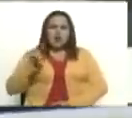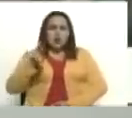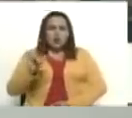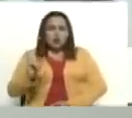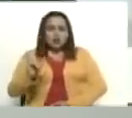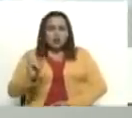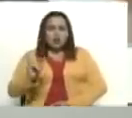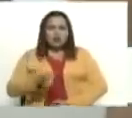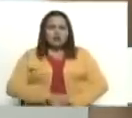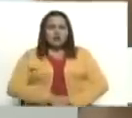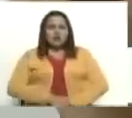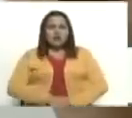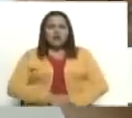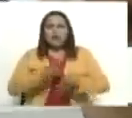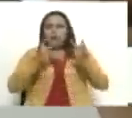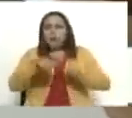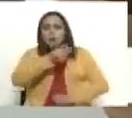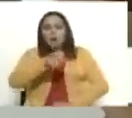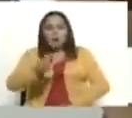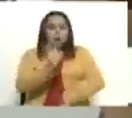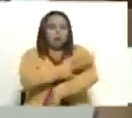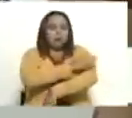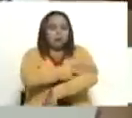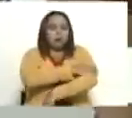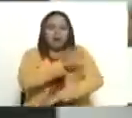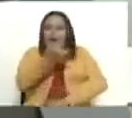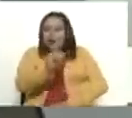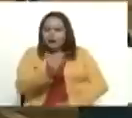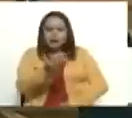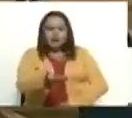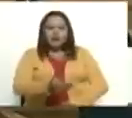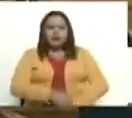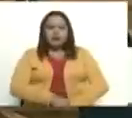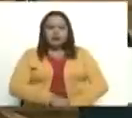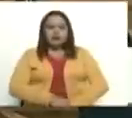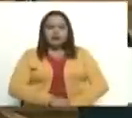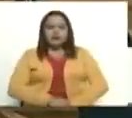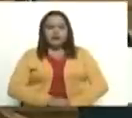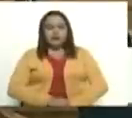¿Cuántos opositores? Yo tengo, no puedo decir eso.